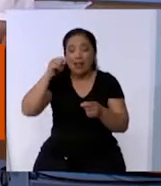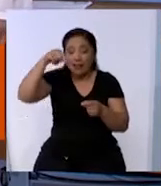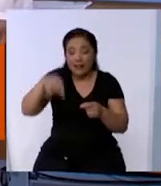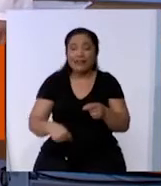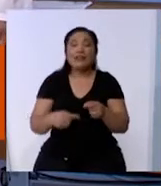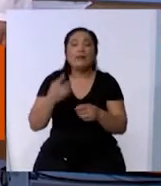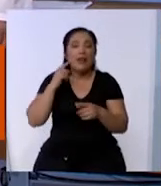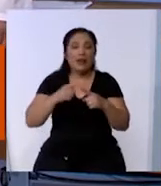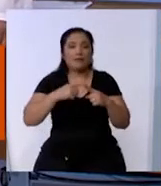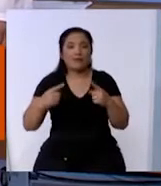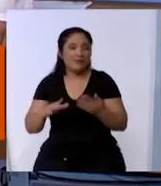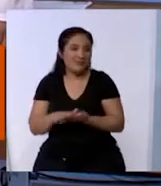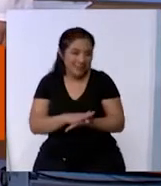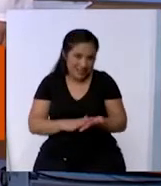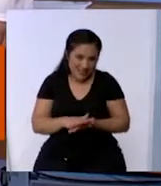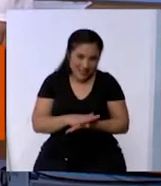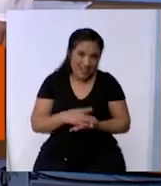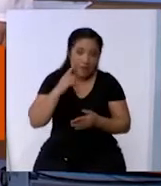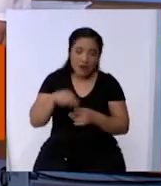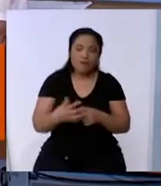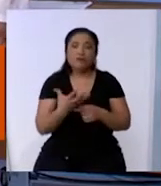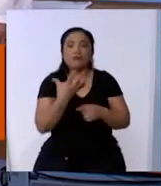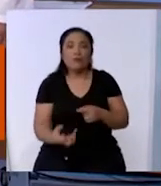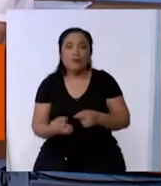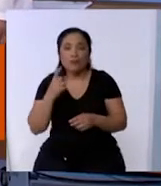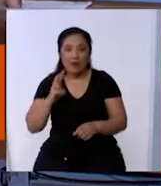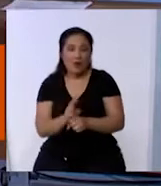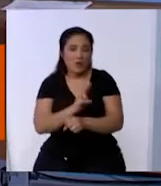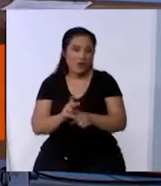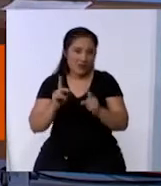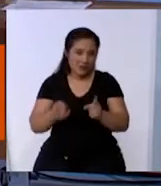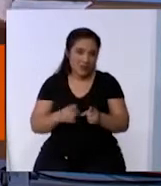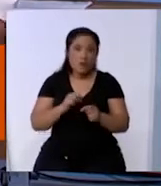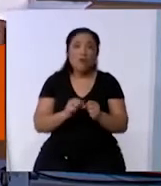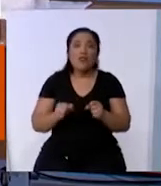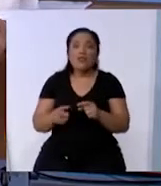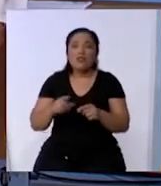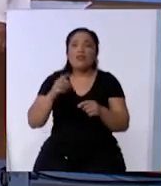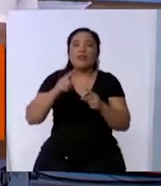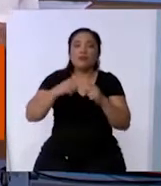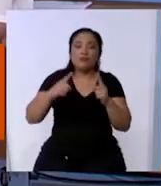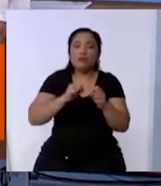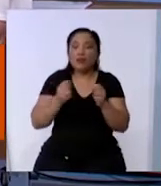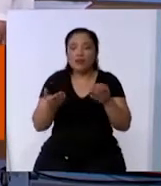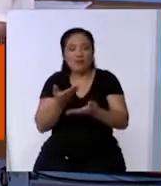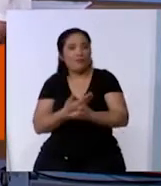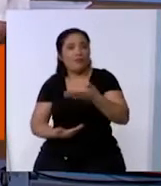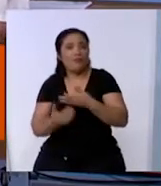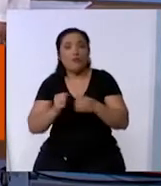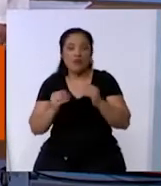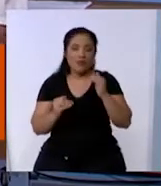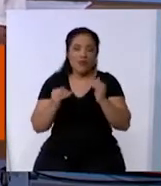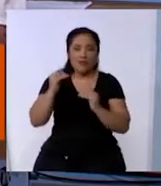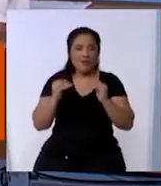eléctrica hacia abajo para que exista como una especie de intercambio de la electricidad y se pueda equilibrar